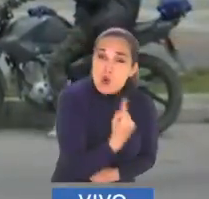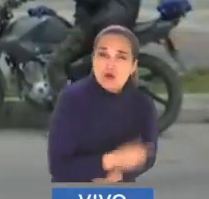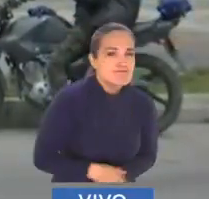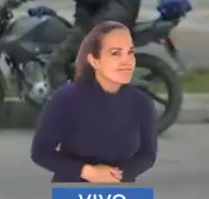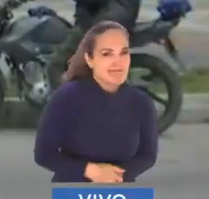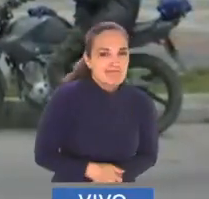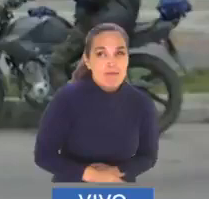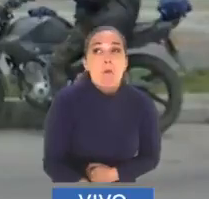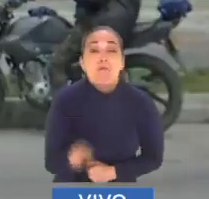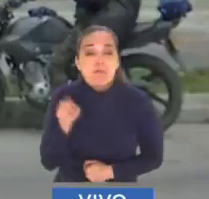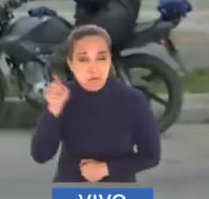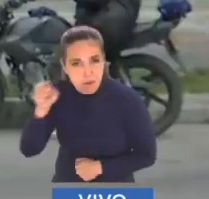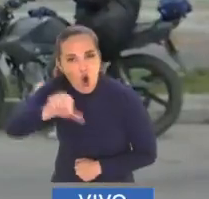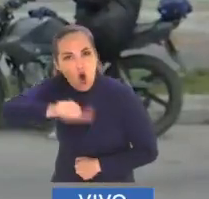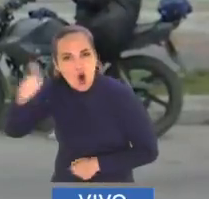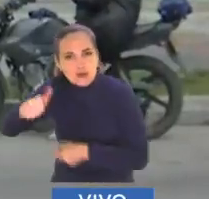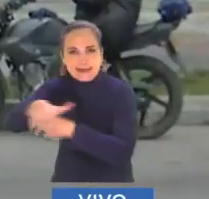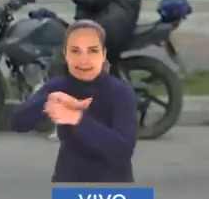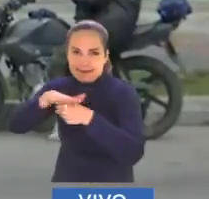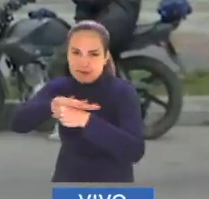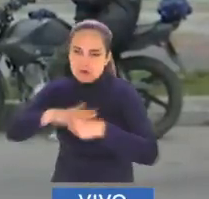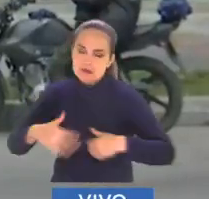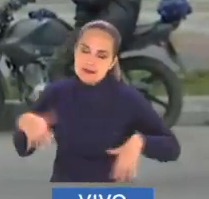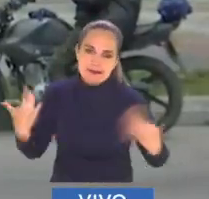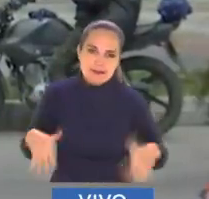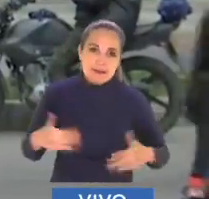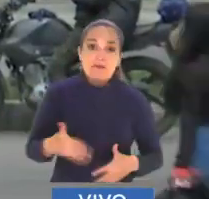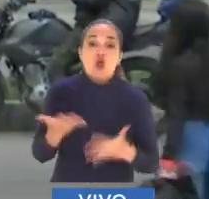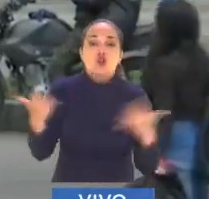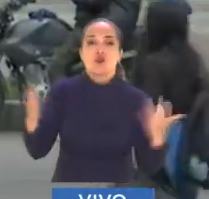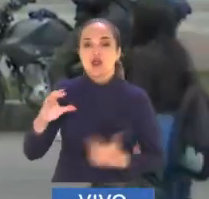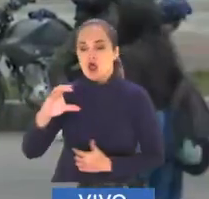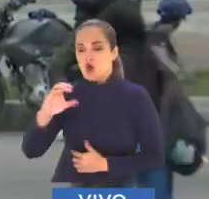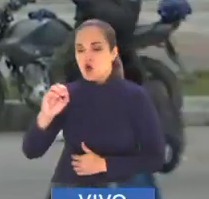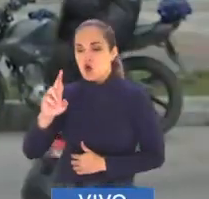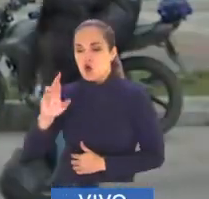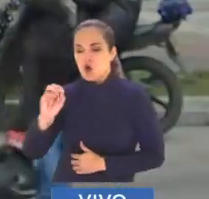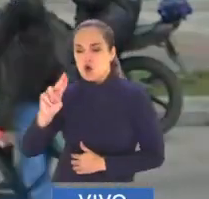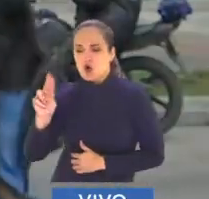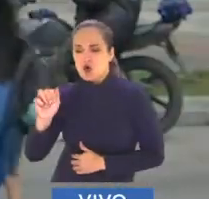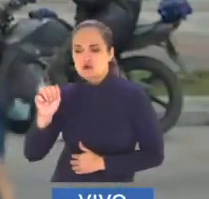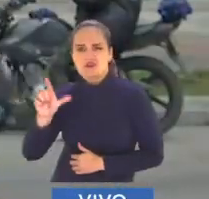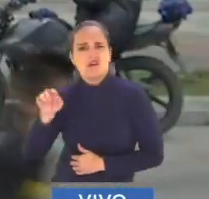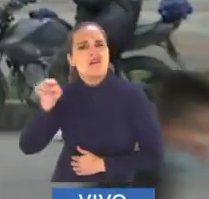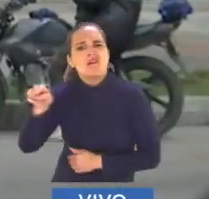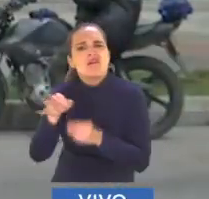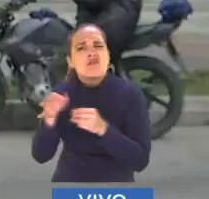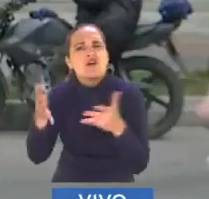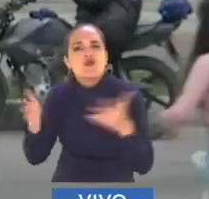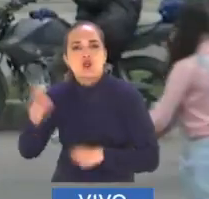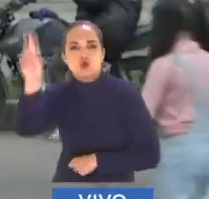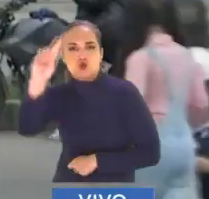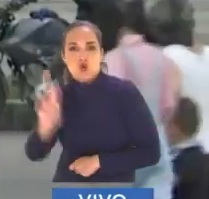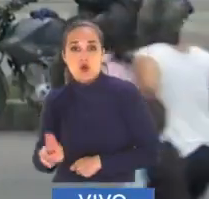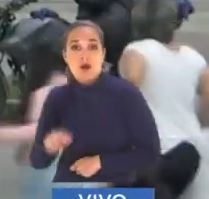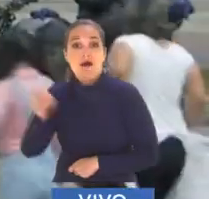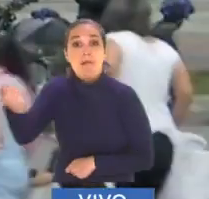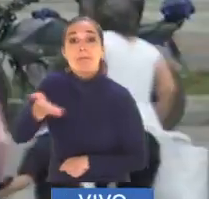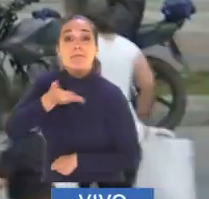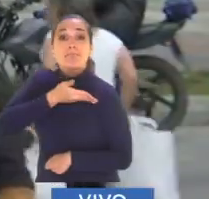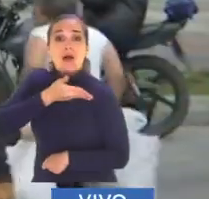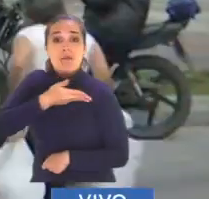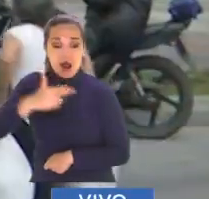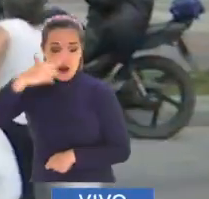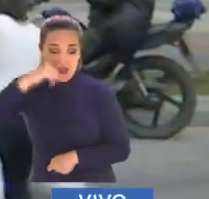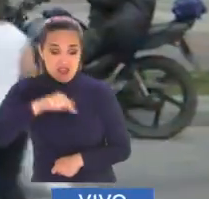caso que se registra en las últimas horas aquí en el país. También en Corozal, Sucre, una madre habría golpeado a su menor